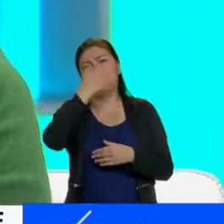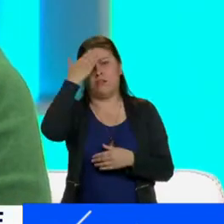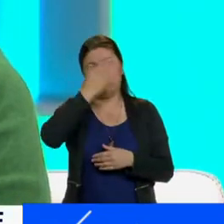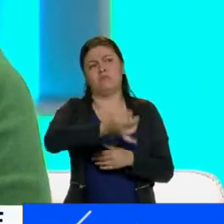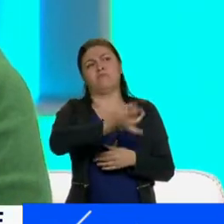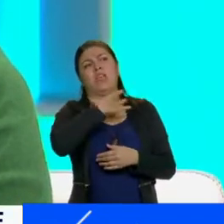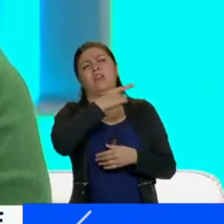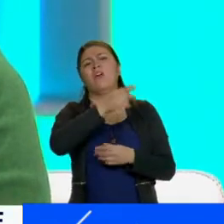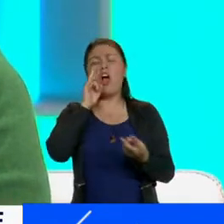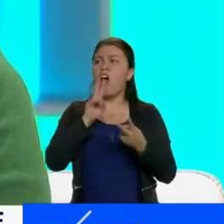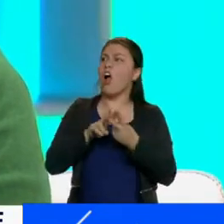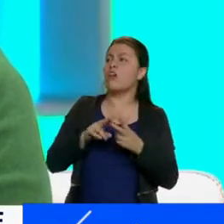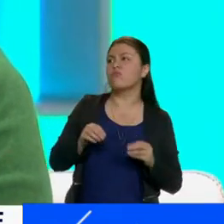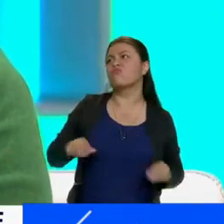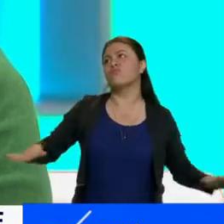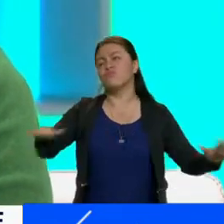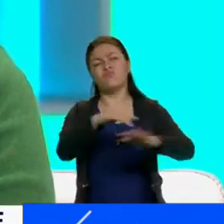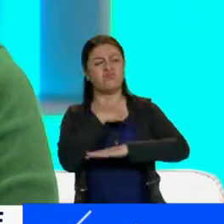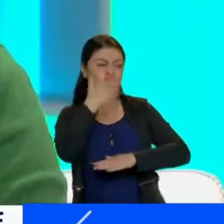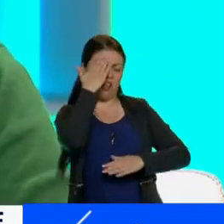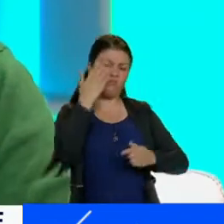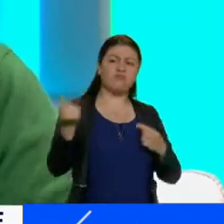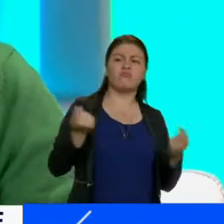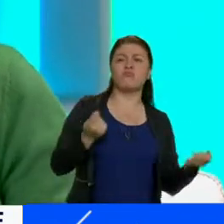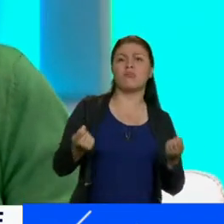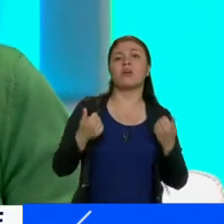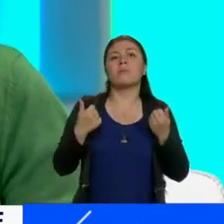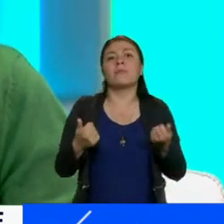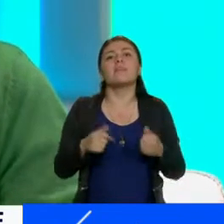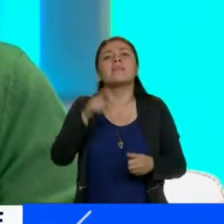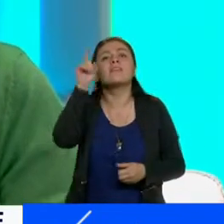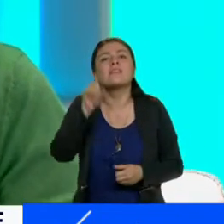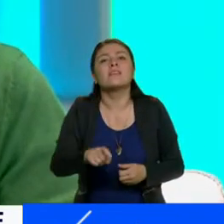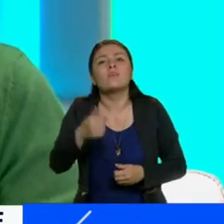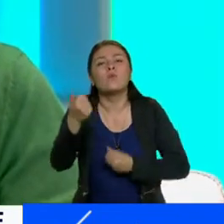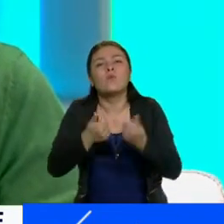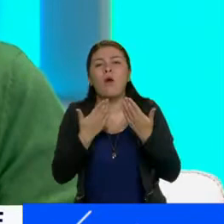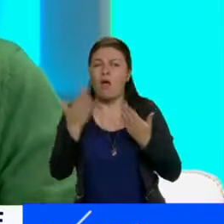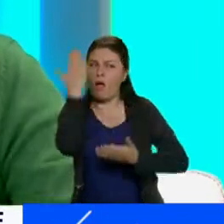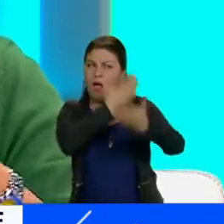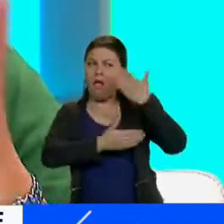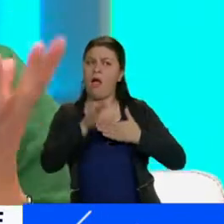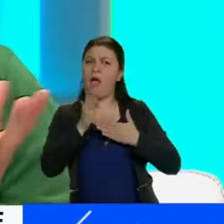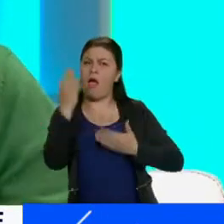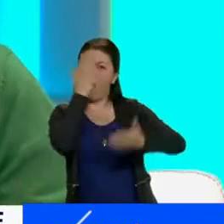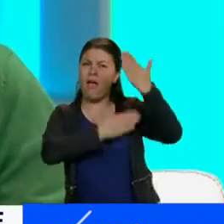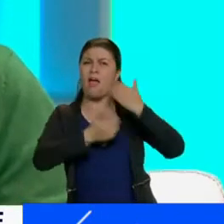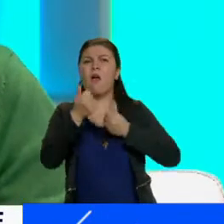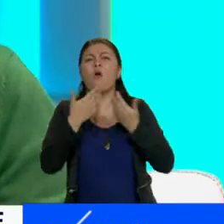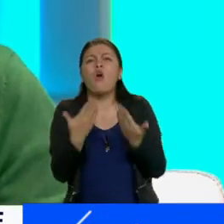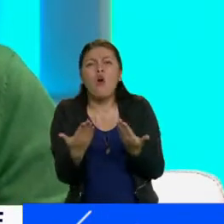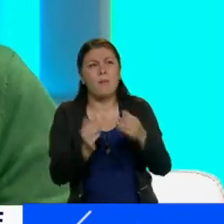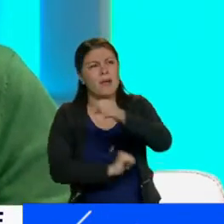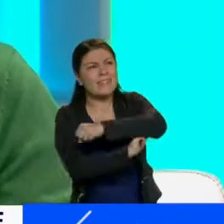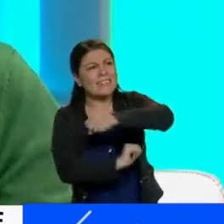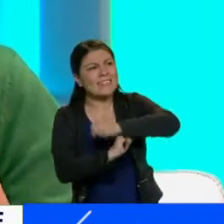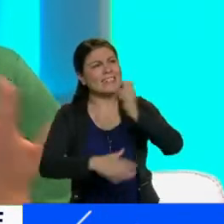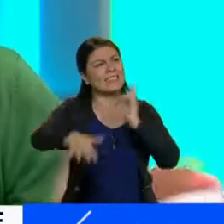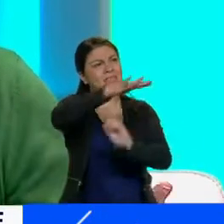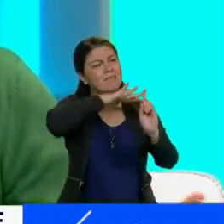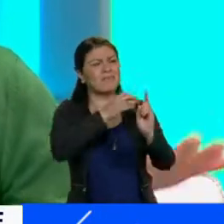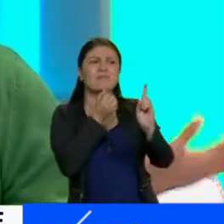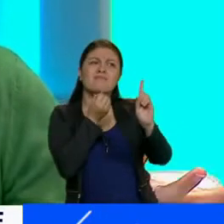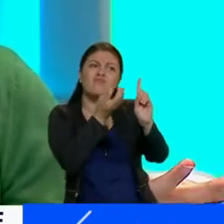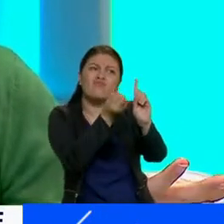sus territorios. Lo importante es poder analizar cuál es esa zonificación ambiental de los territorios, cómo lo ve,